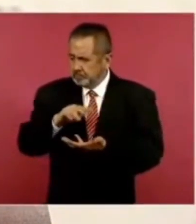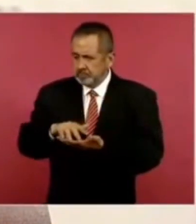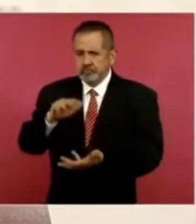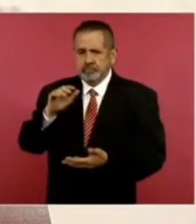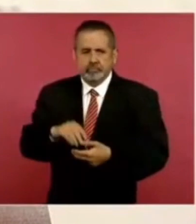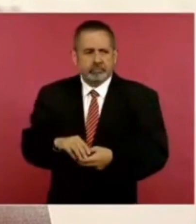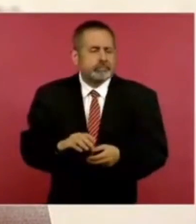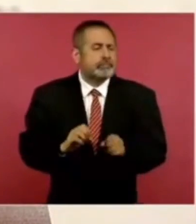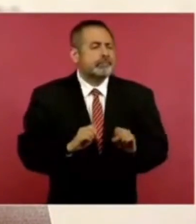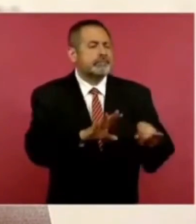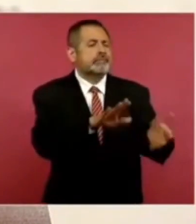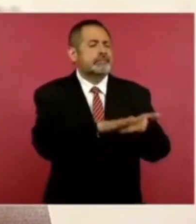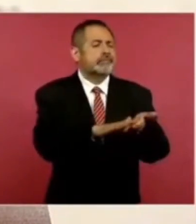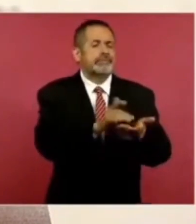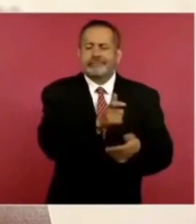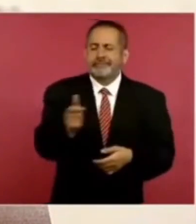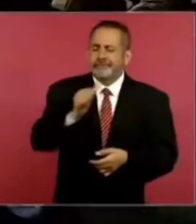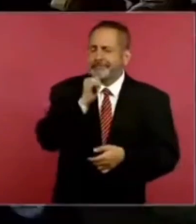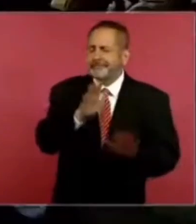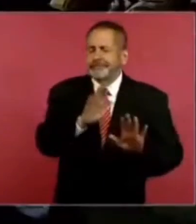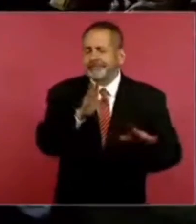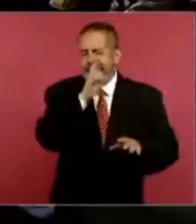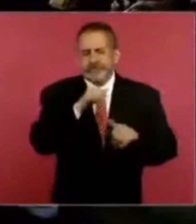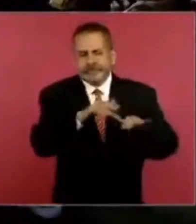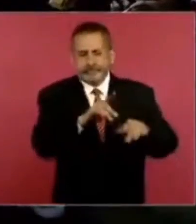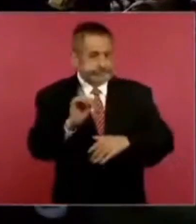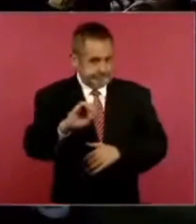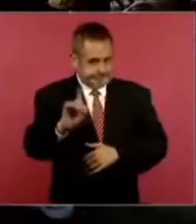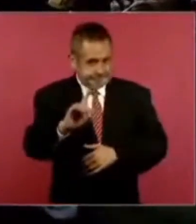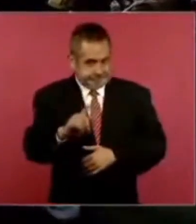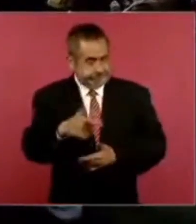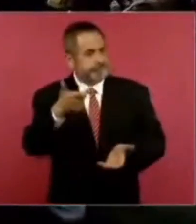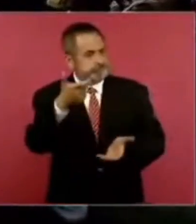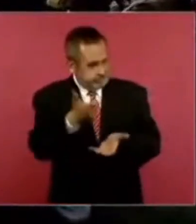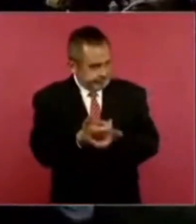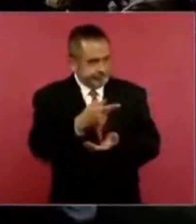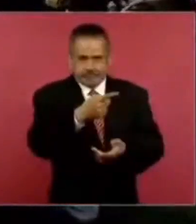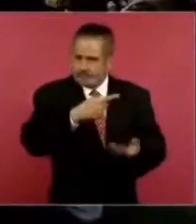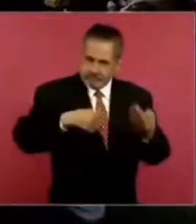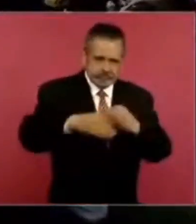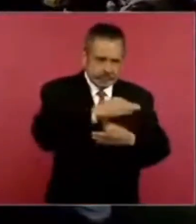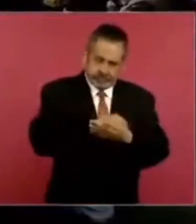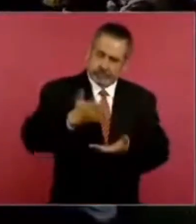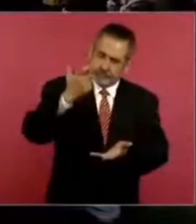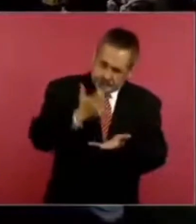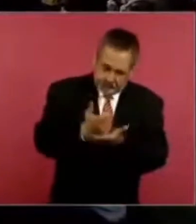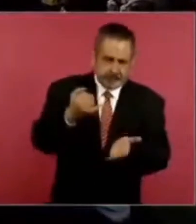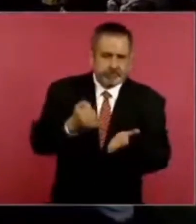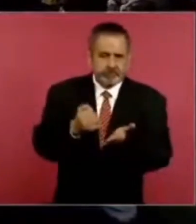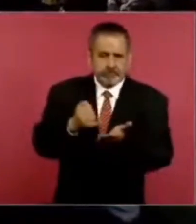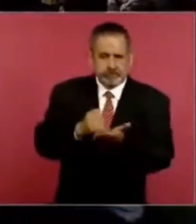las condonaciones, las fugas en el pago de los impuestos.